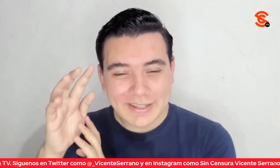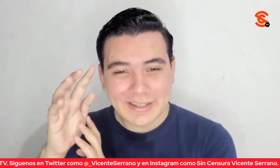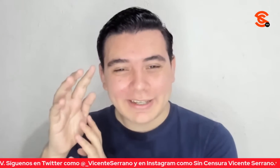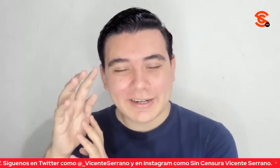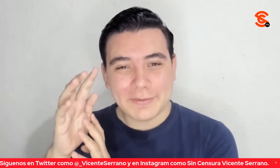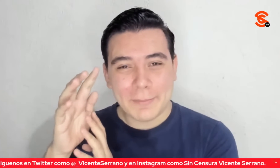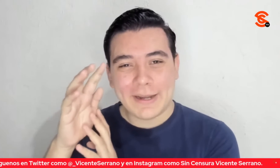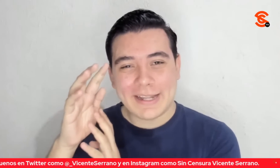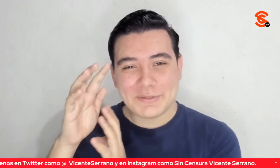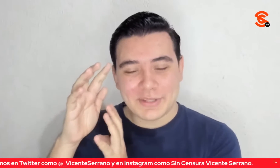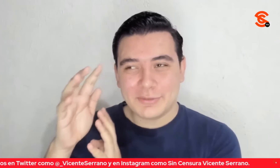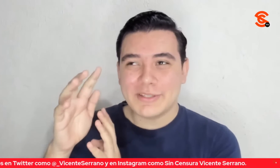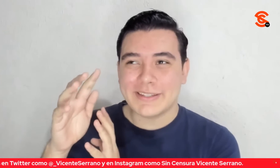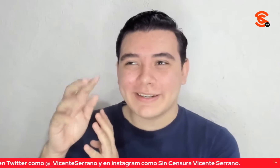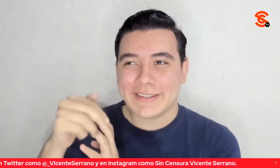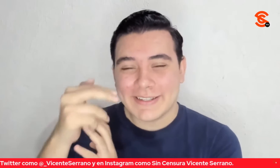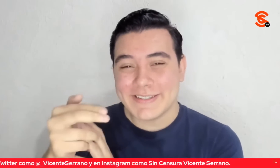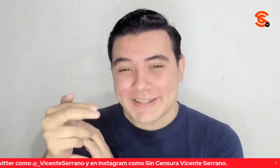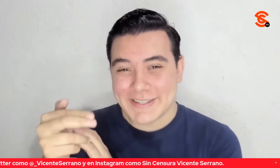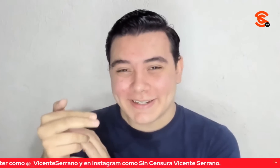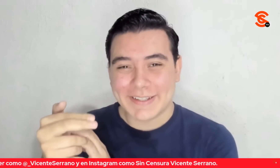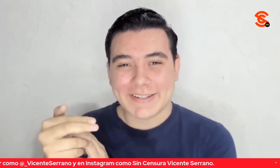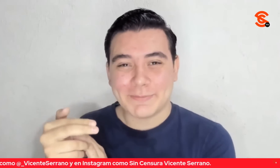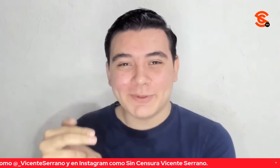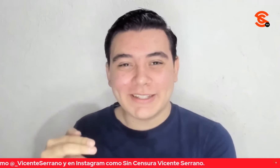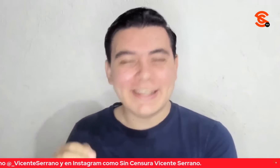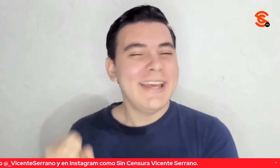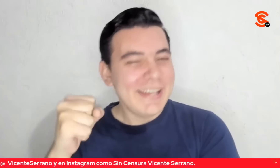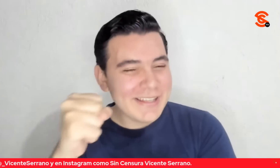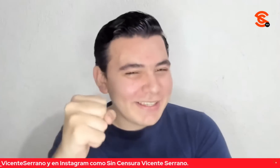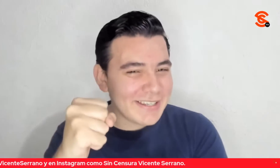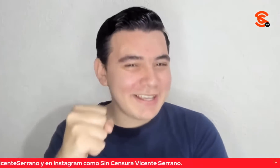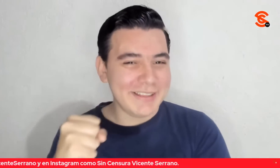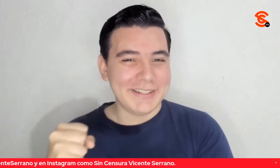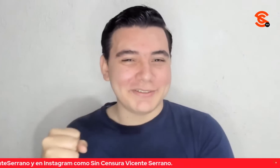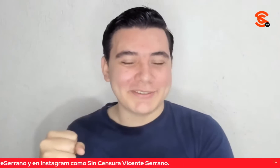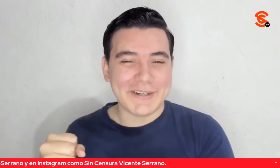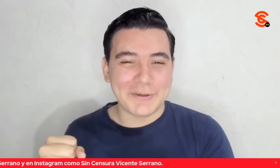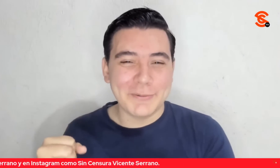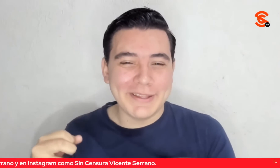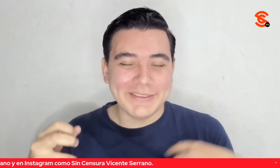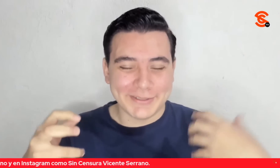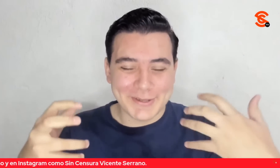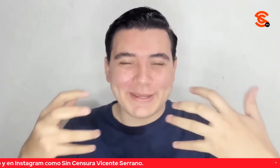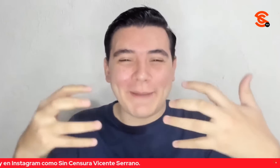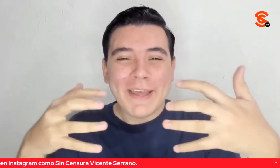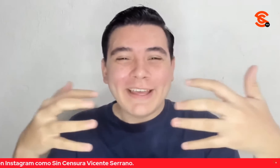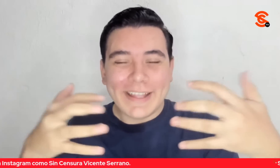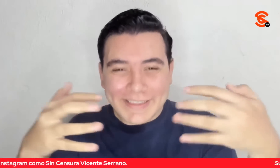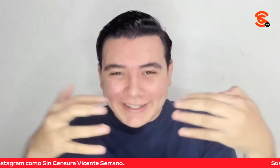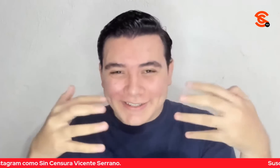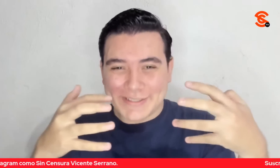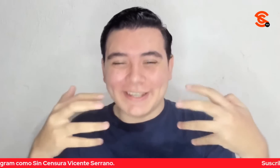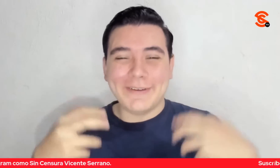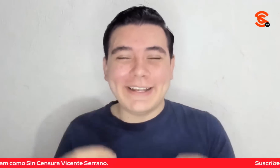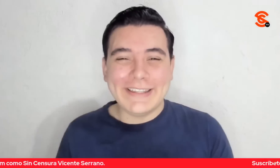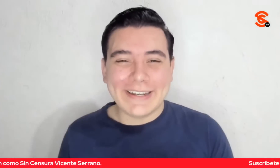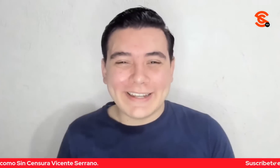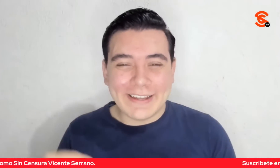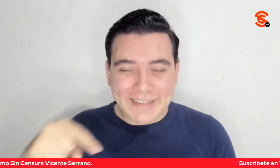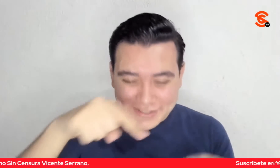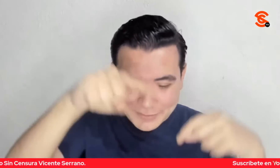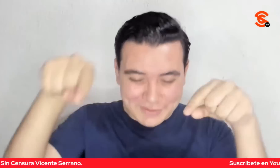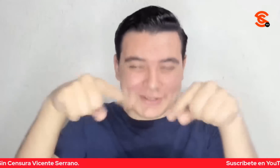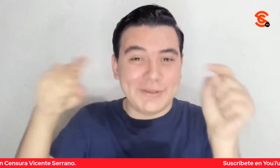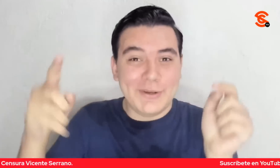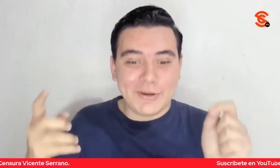columna de Rivapalacio en Twitter, Denise Dresser le responde interesante contraargumento. O sea, entre ellos se valida y